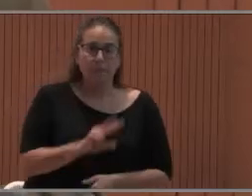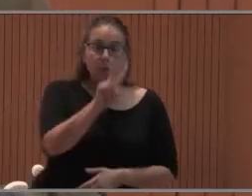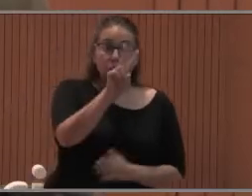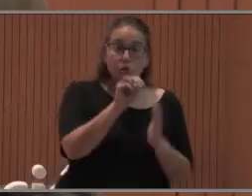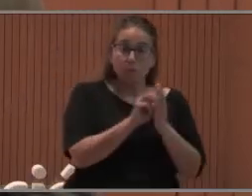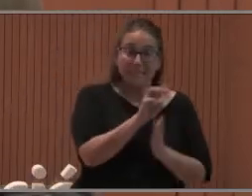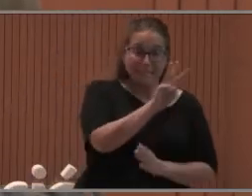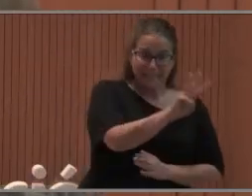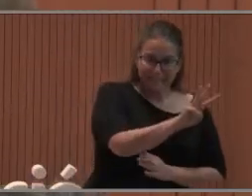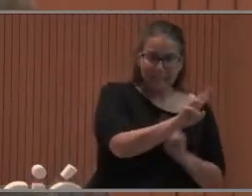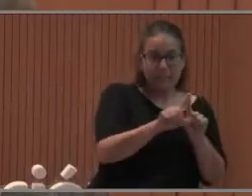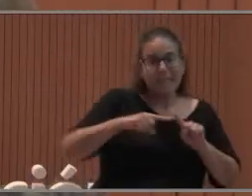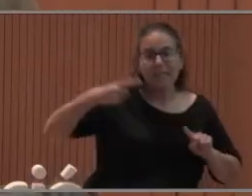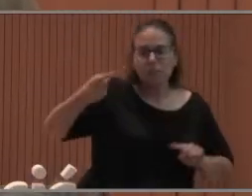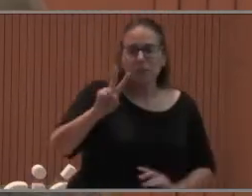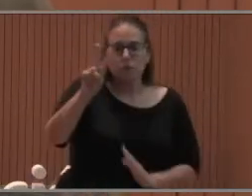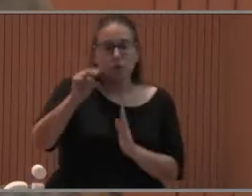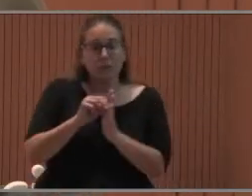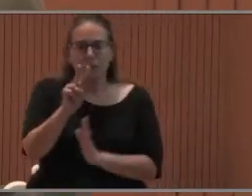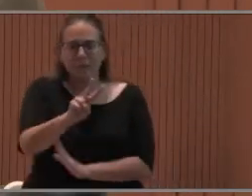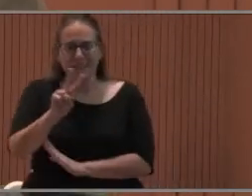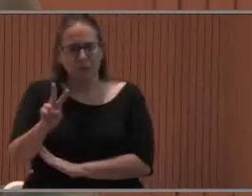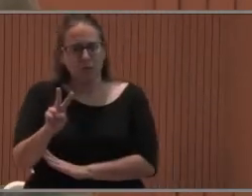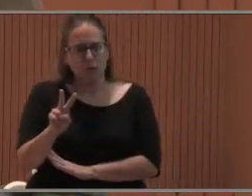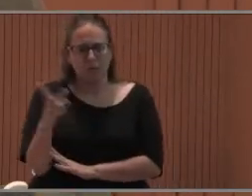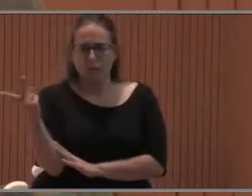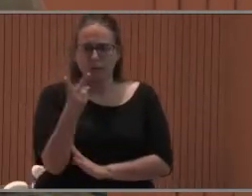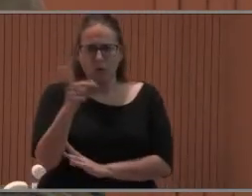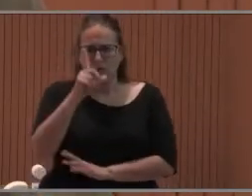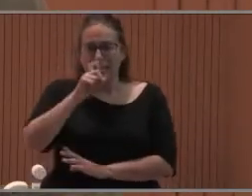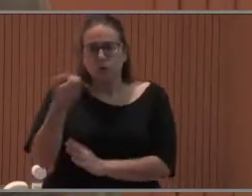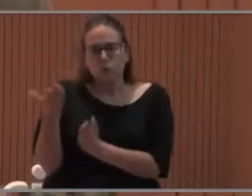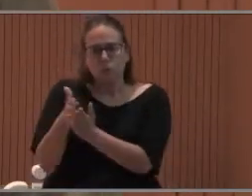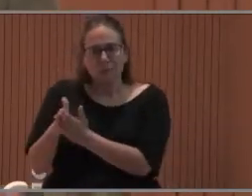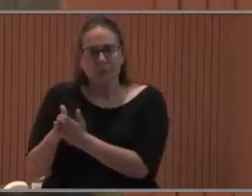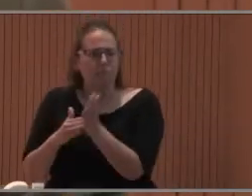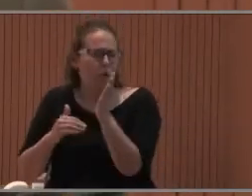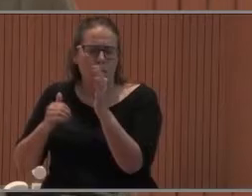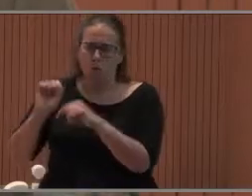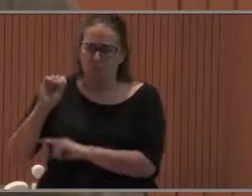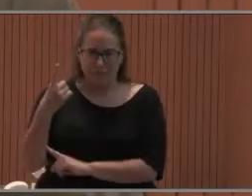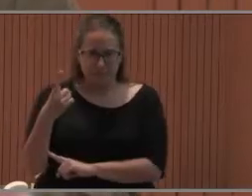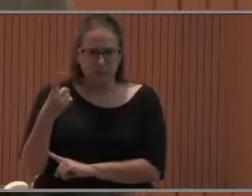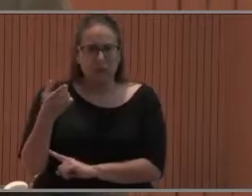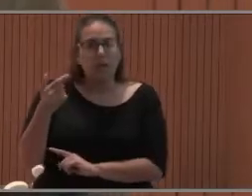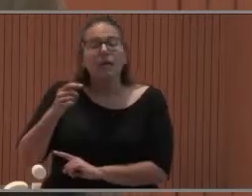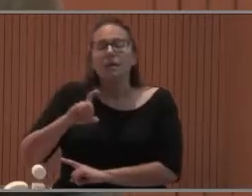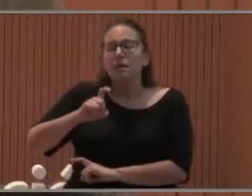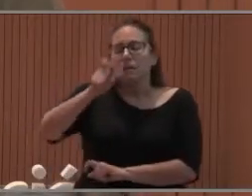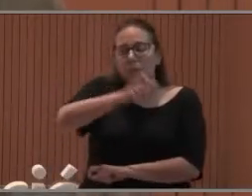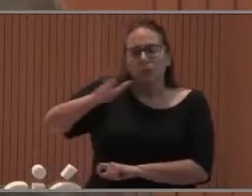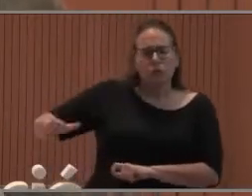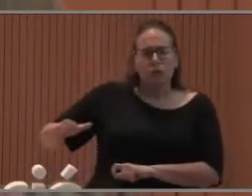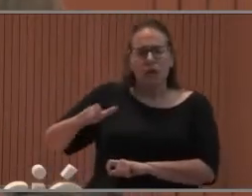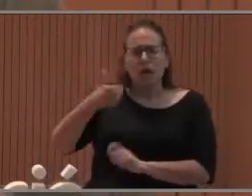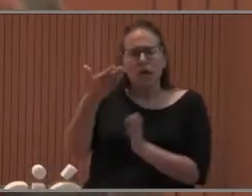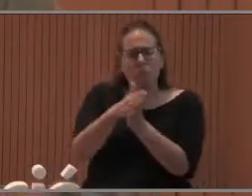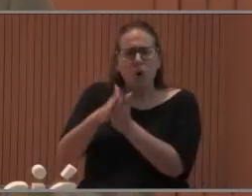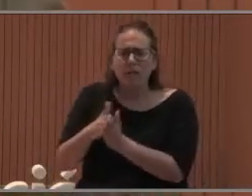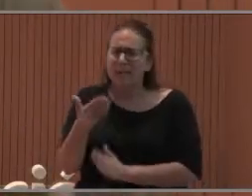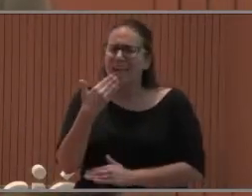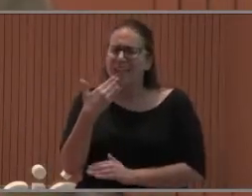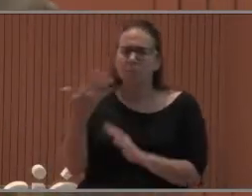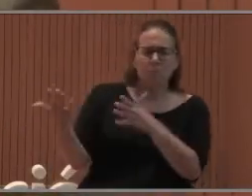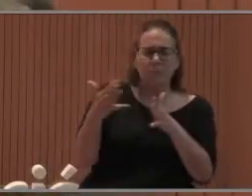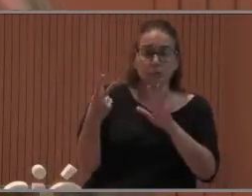2022. Y la mortalidad se concentra sobre todo en los mayores de 74 años, que son el 85%. Por tanto,